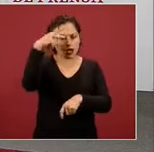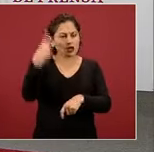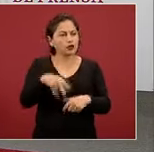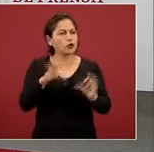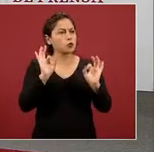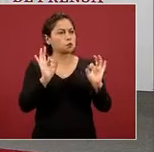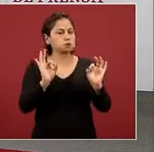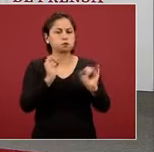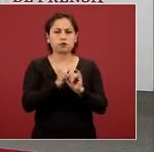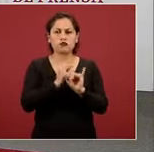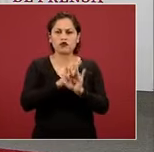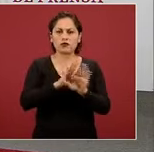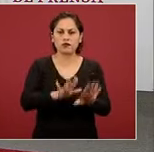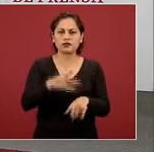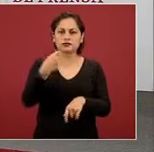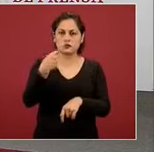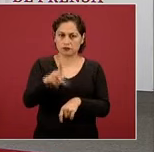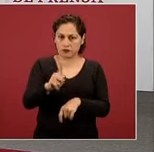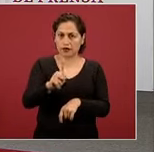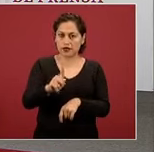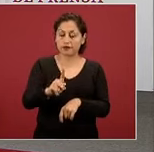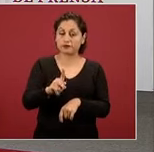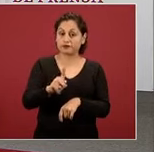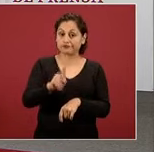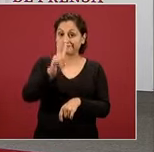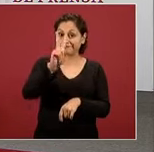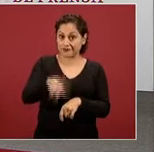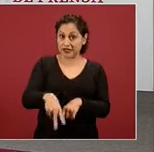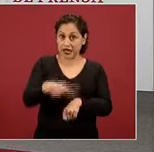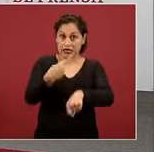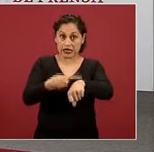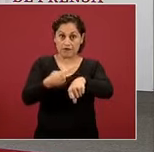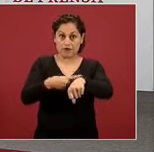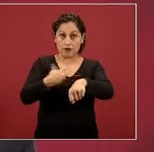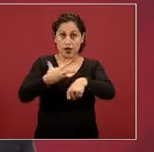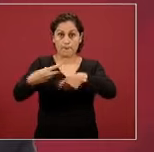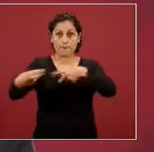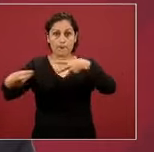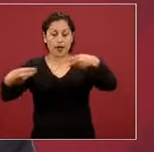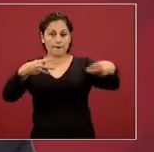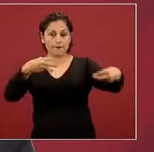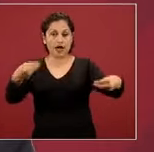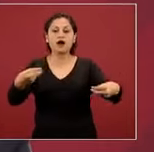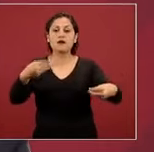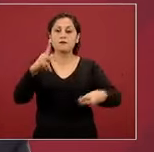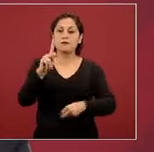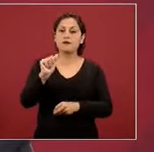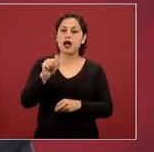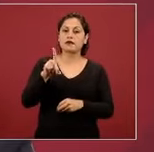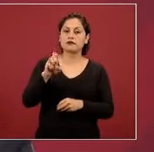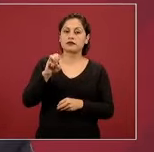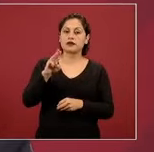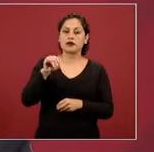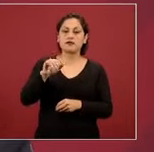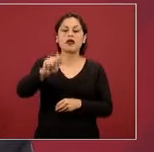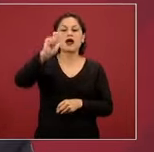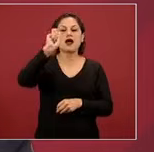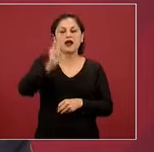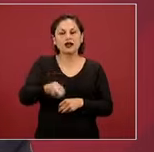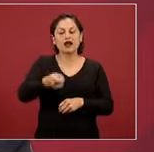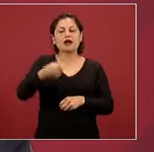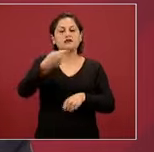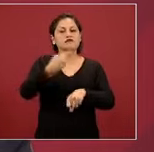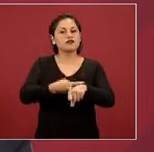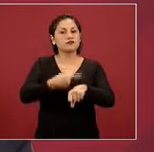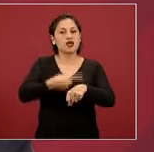muy importante, pero no hay que perder de vista que esto es una pandemia. Esto quiere decir una enfermedad, una epidemia que afecta al